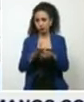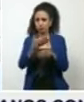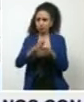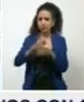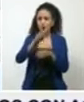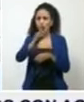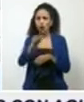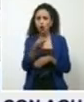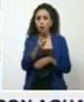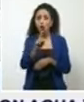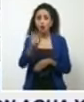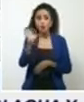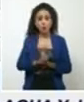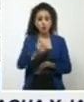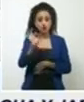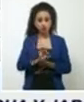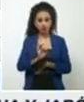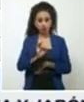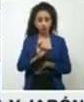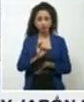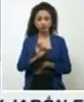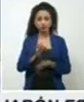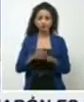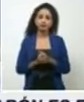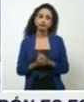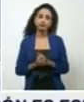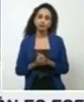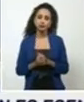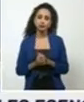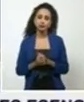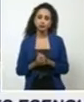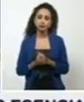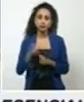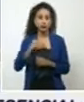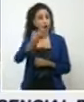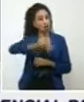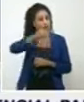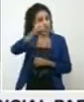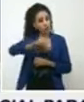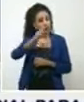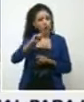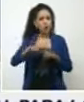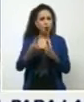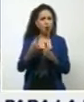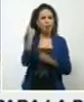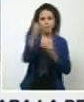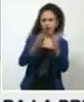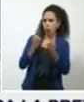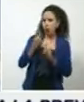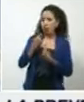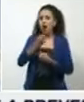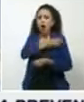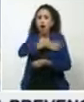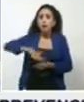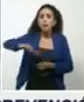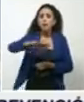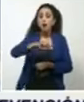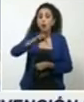2,1% de las muestras analizadas. Esclarezco por varias preguntas de la población. En